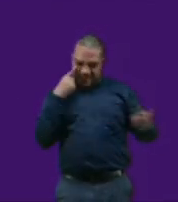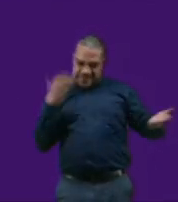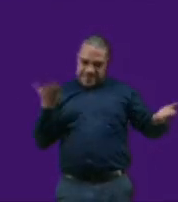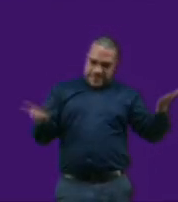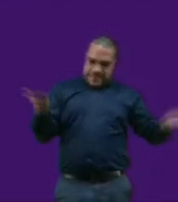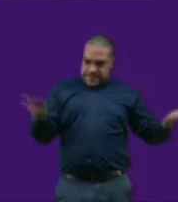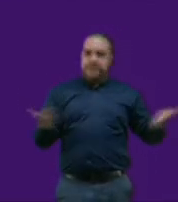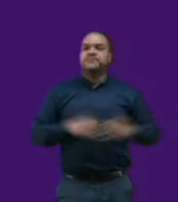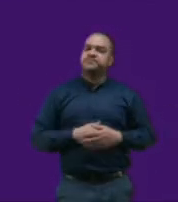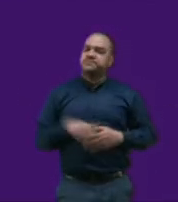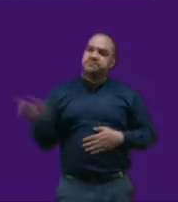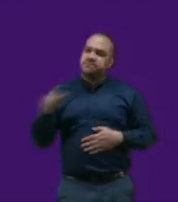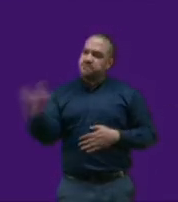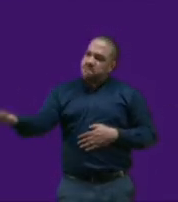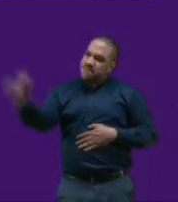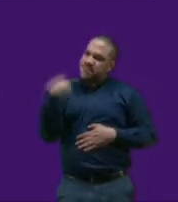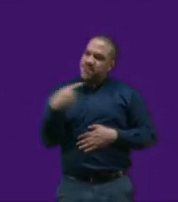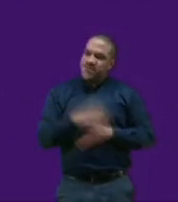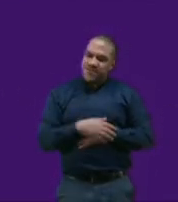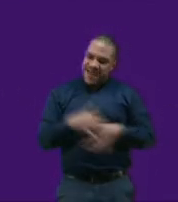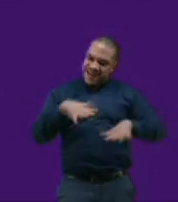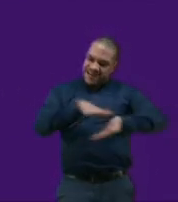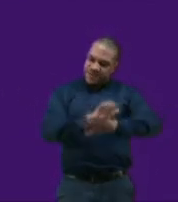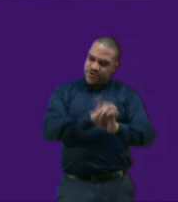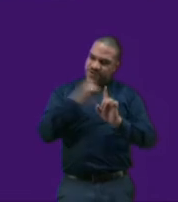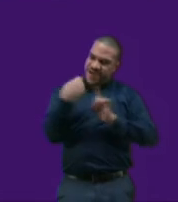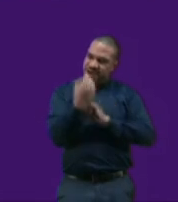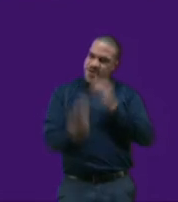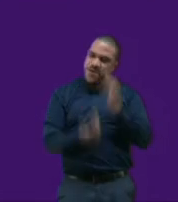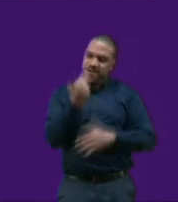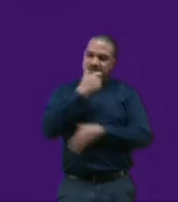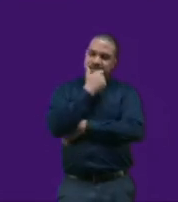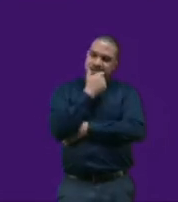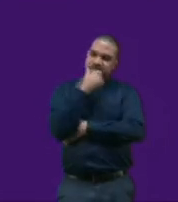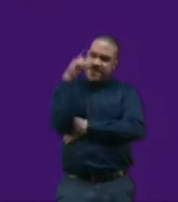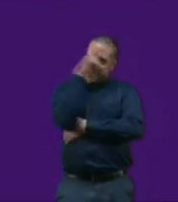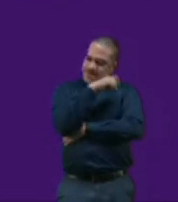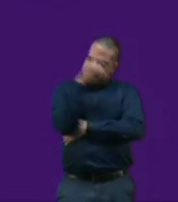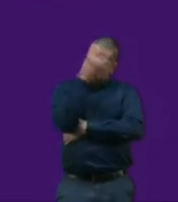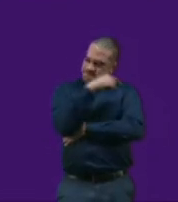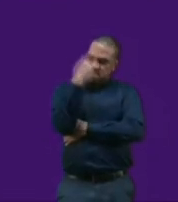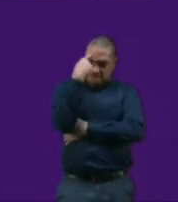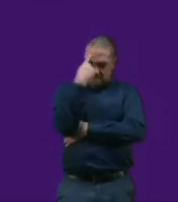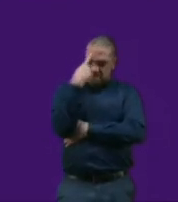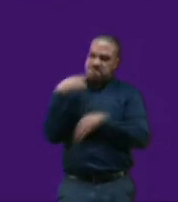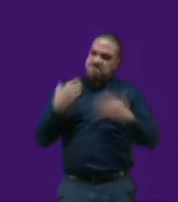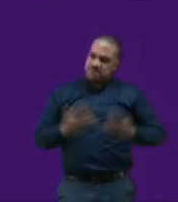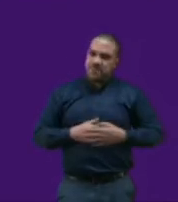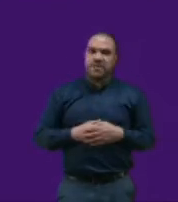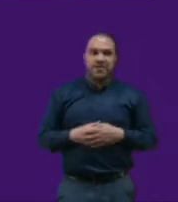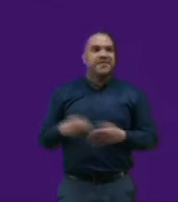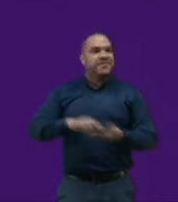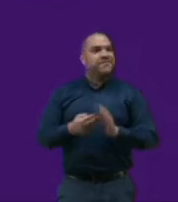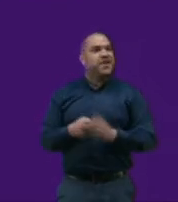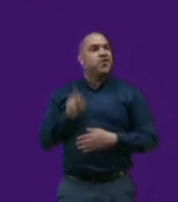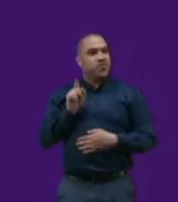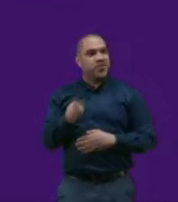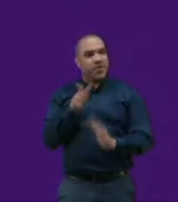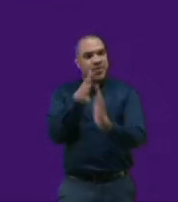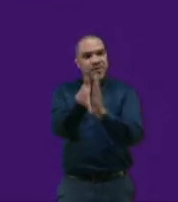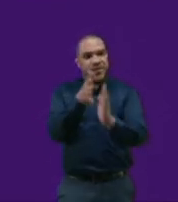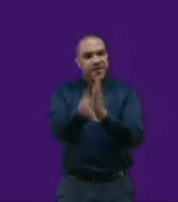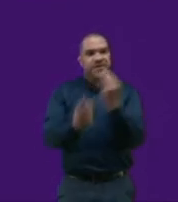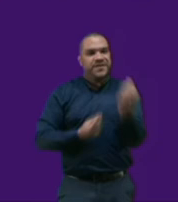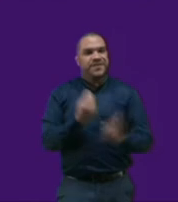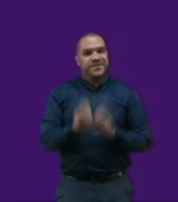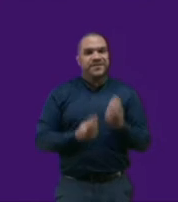la red social y me generas una cantidad de pensamientos porque creo que estás como en el punto donde en este momento